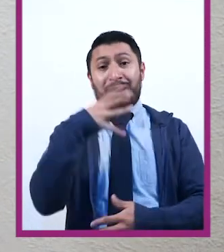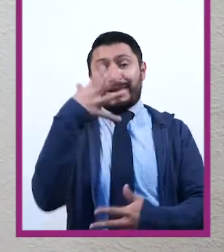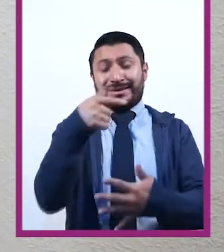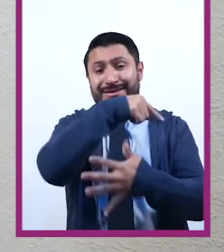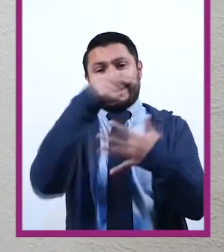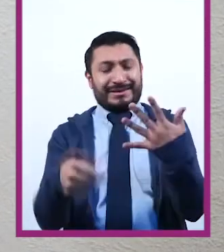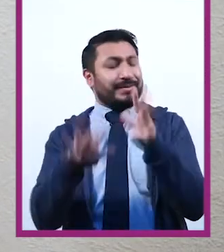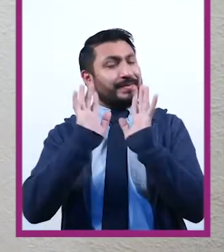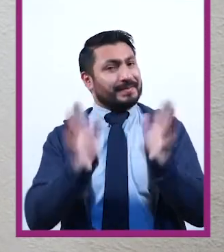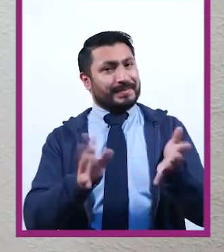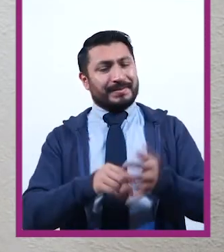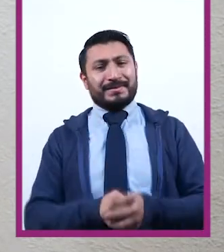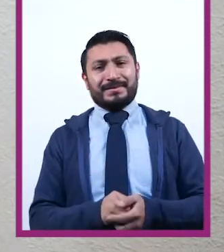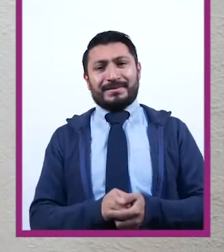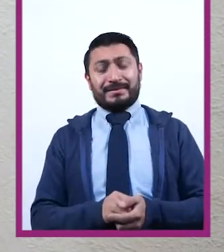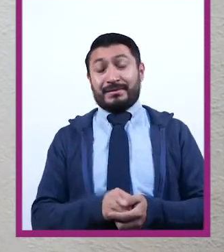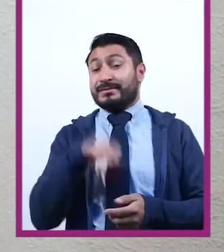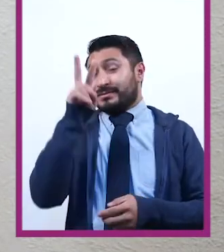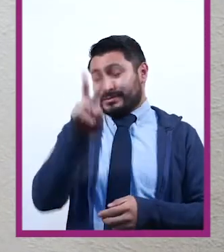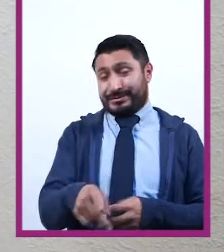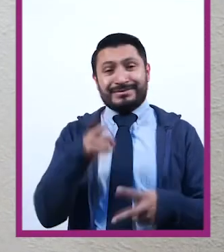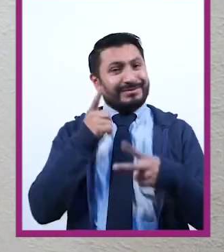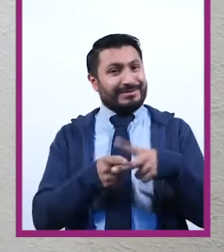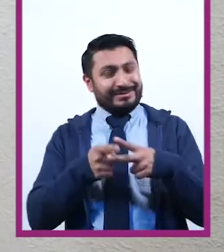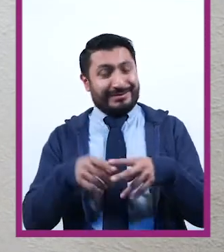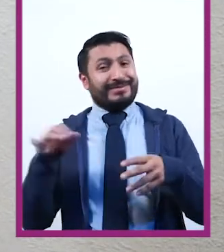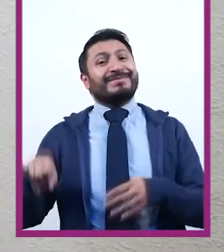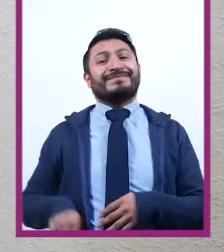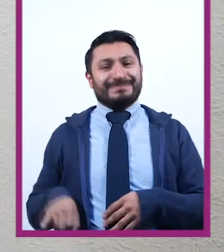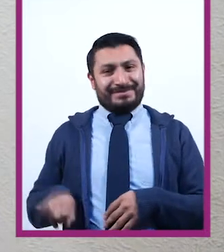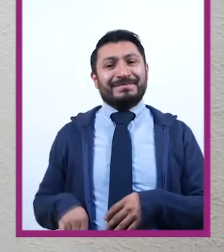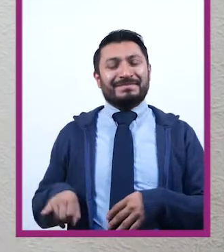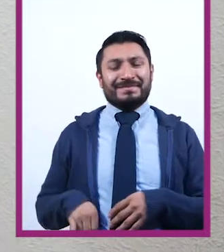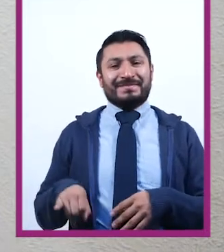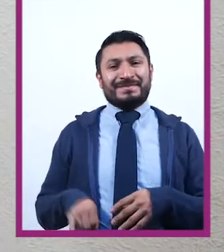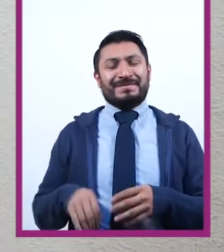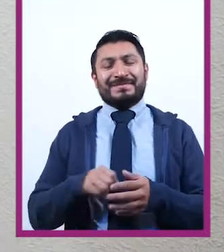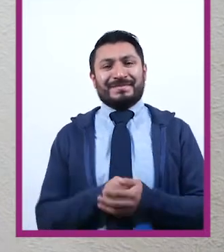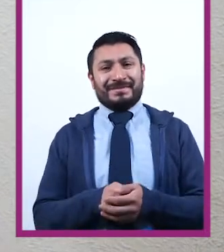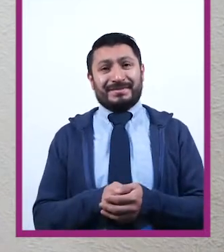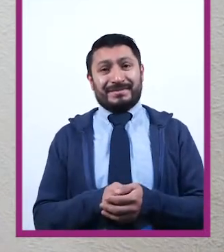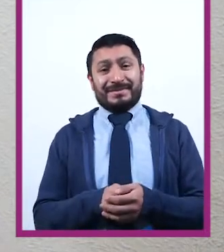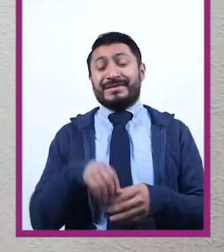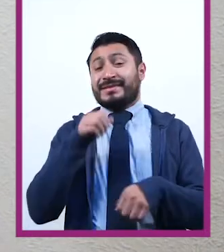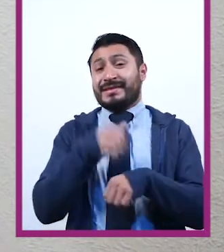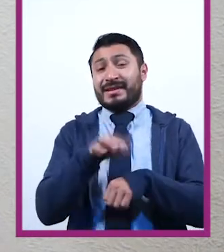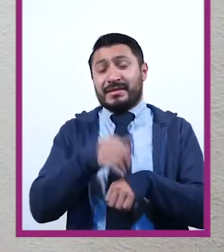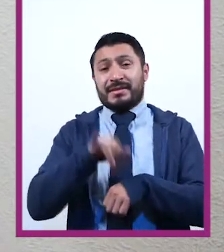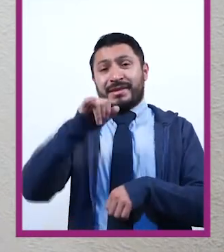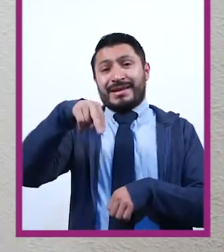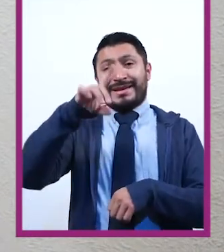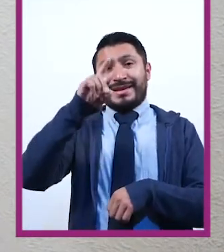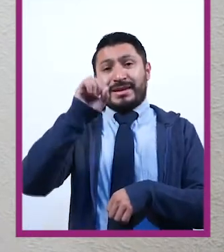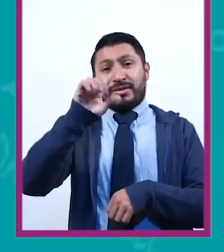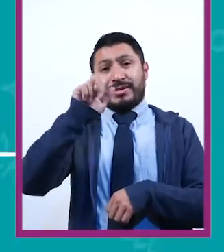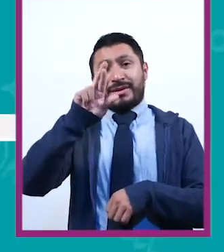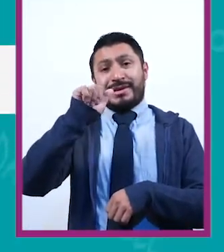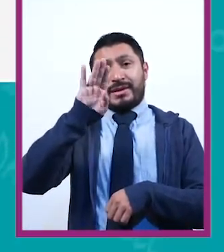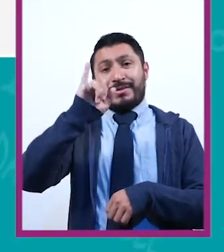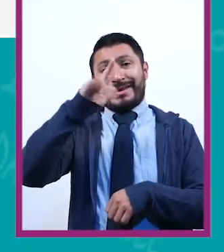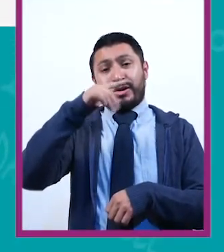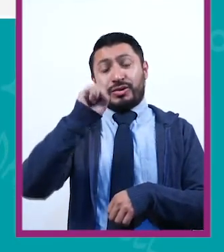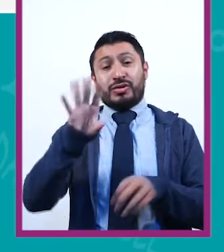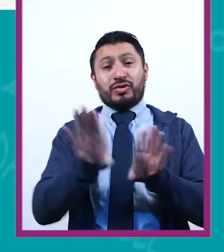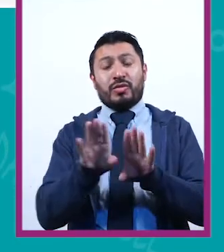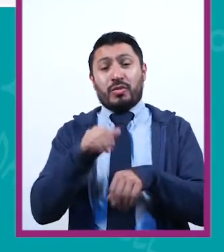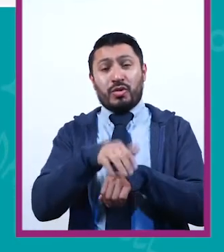Euclides demuestra que solo puede haber 5 sólidos platónicos. ¿Verdad que las matemáticas son interesantes? Los